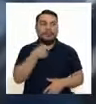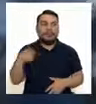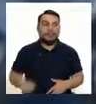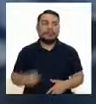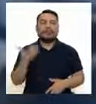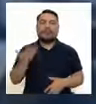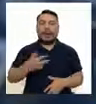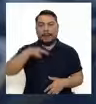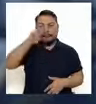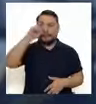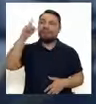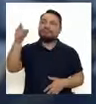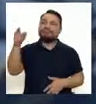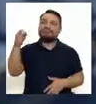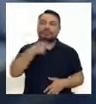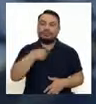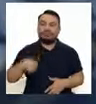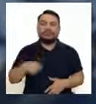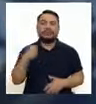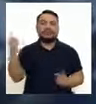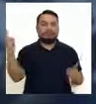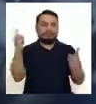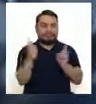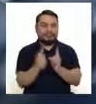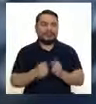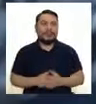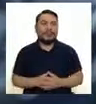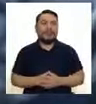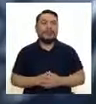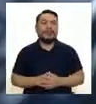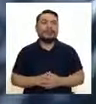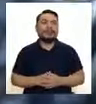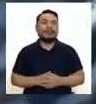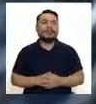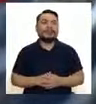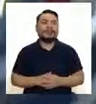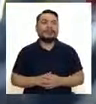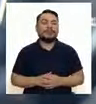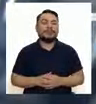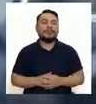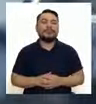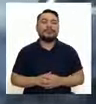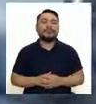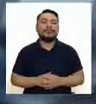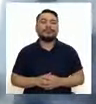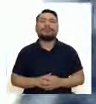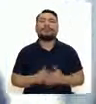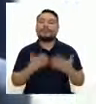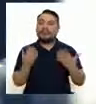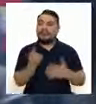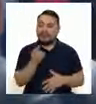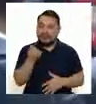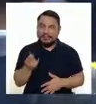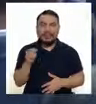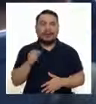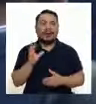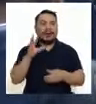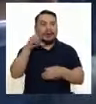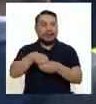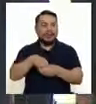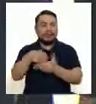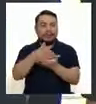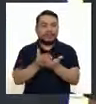del presidente de China y que no solamente va a formar